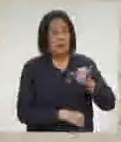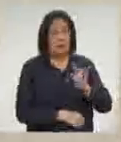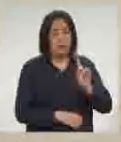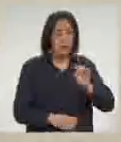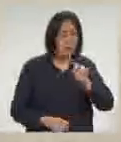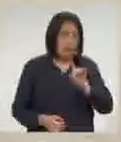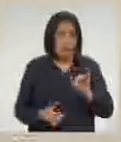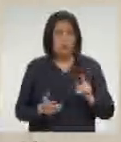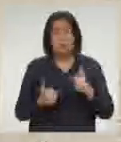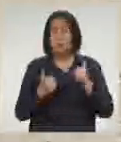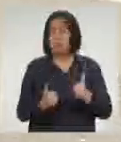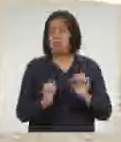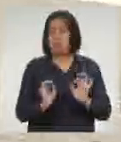esto va a estar a 1